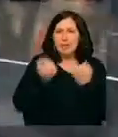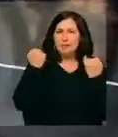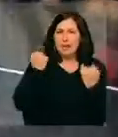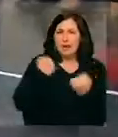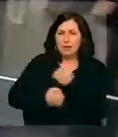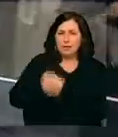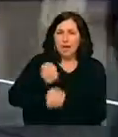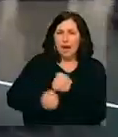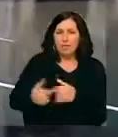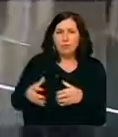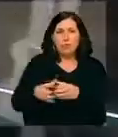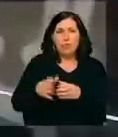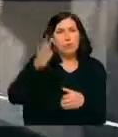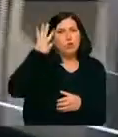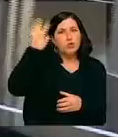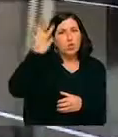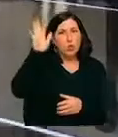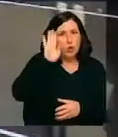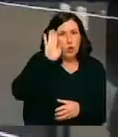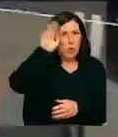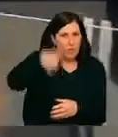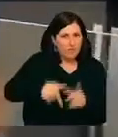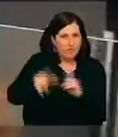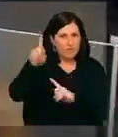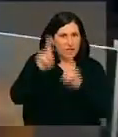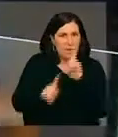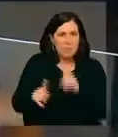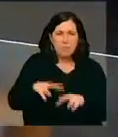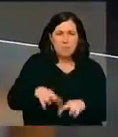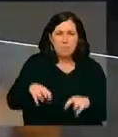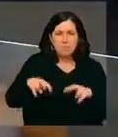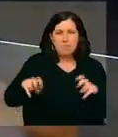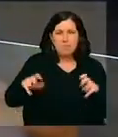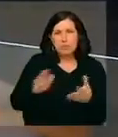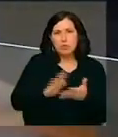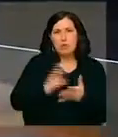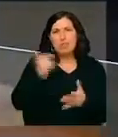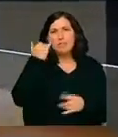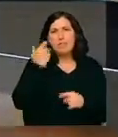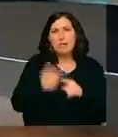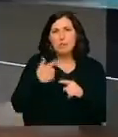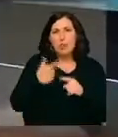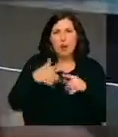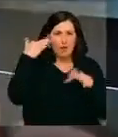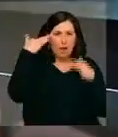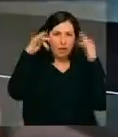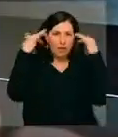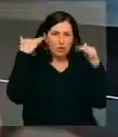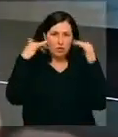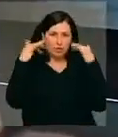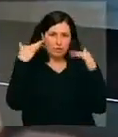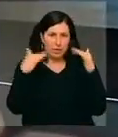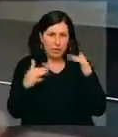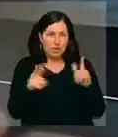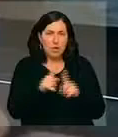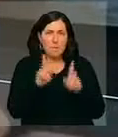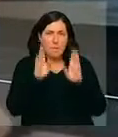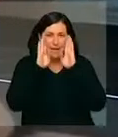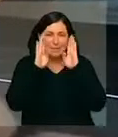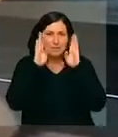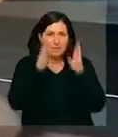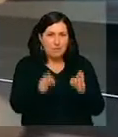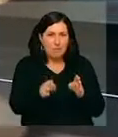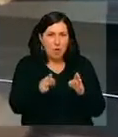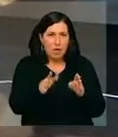Facultad de Psicología de la Universidad de la República viene estudiando la sexualidad adolescente y no solo eso, sino que enfocada más que nada